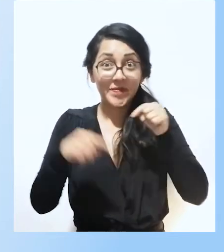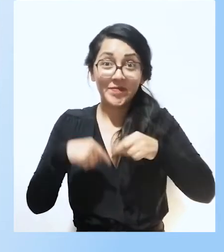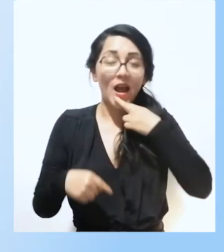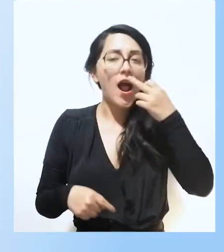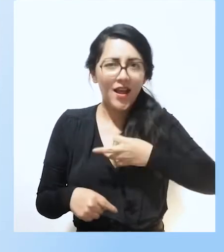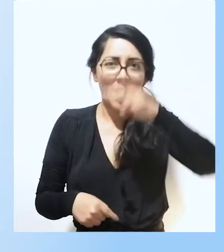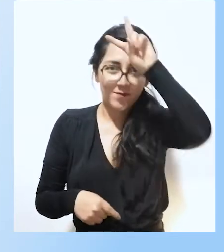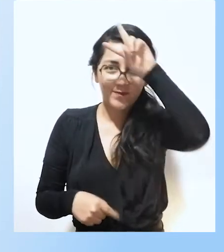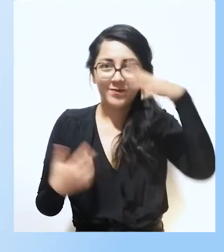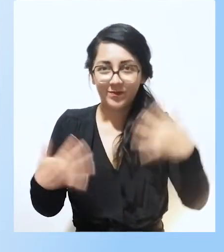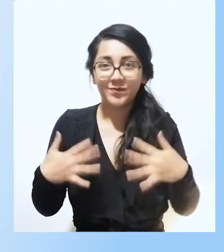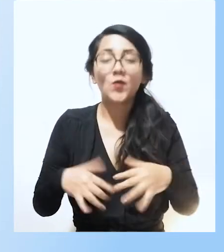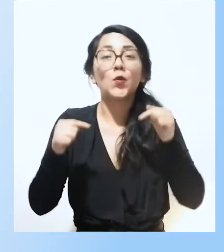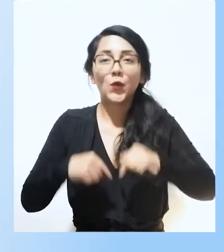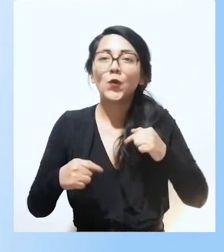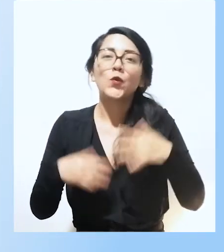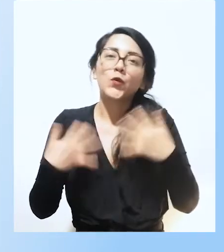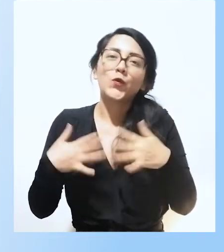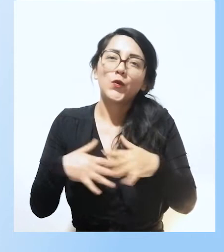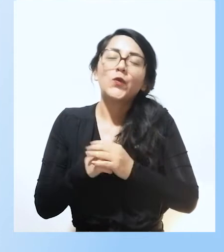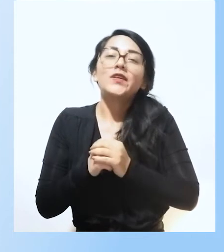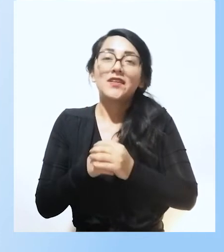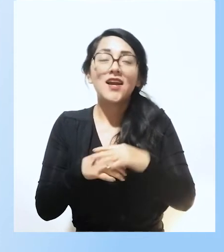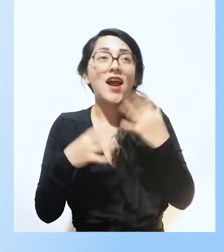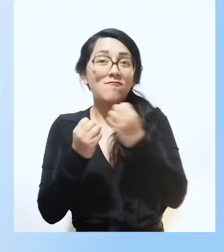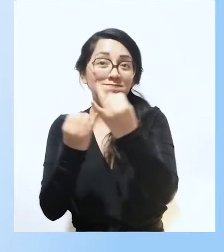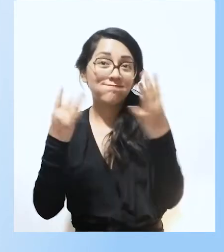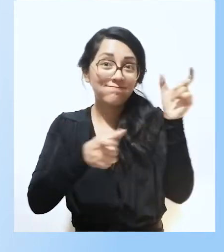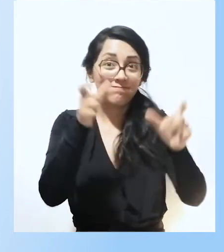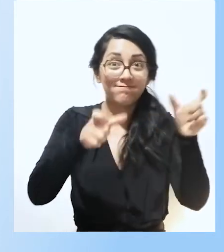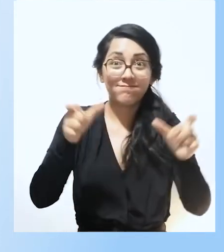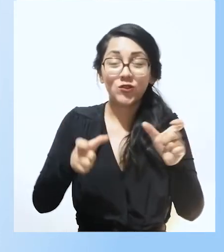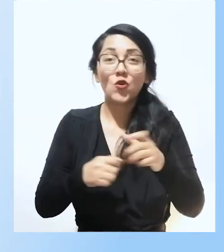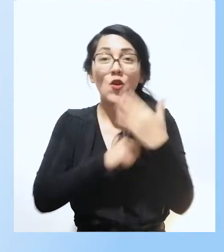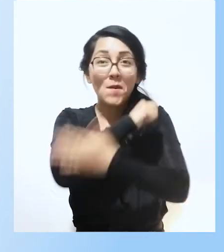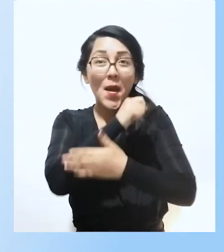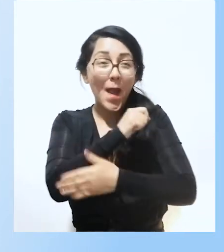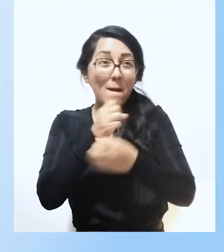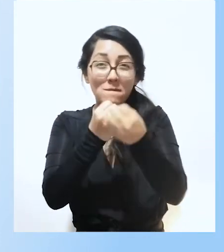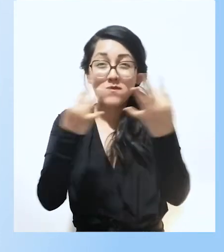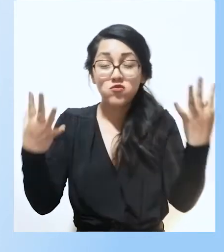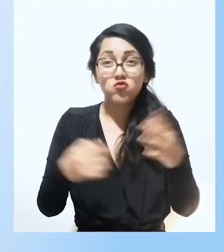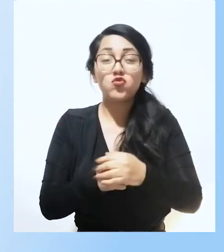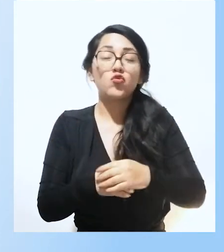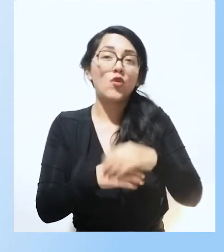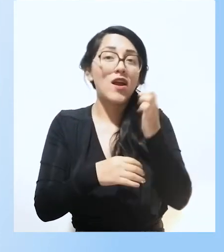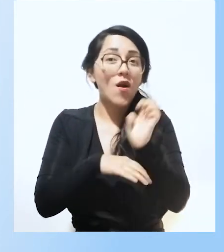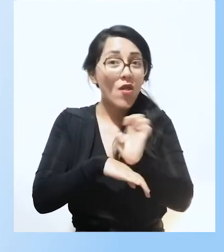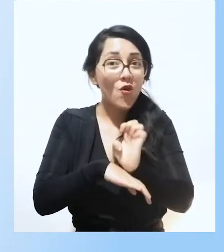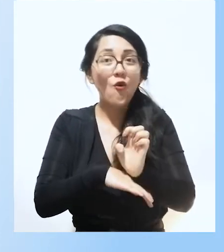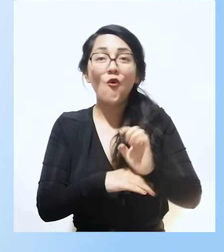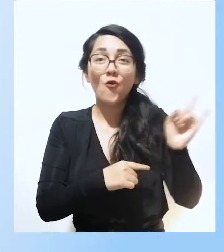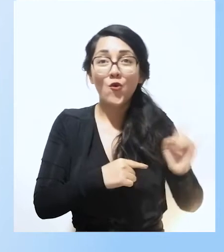tenemos una jornada bastante larga en la que nos van a acompañar invitados de distintos países como Ecuador, Uruguay,